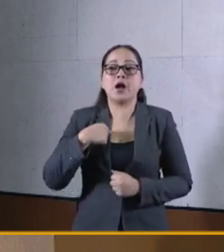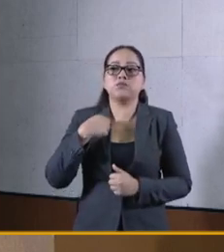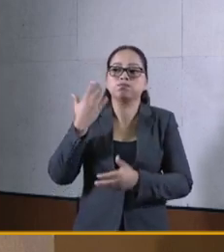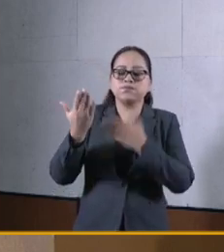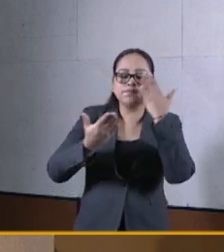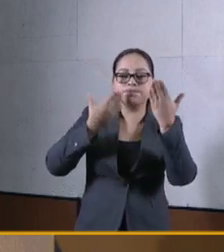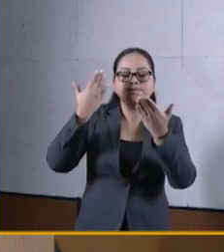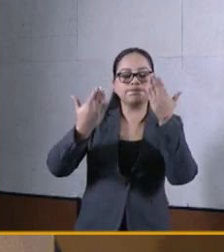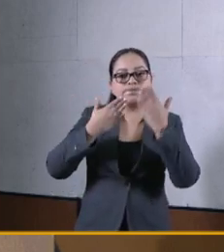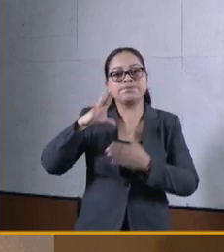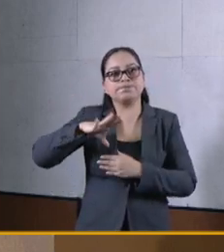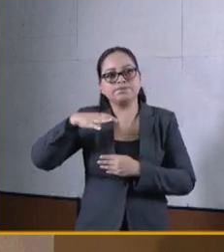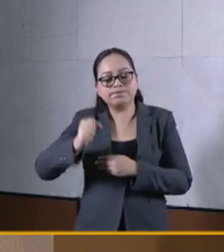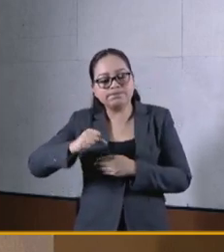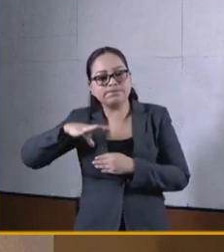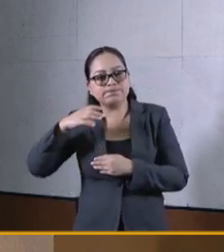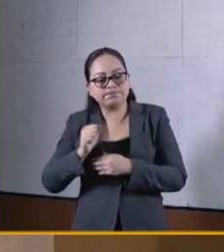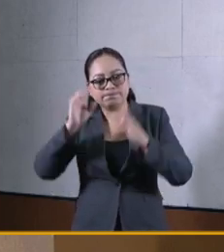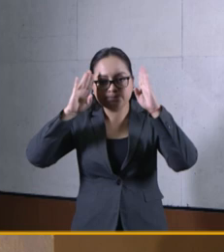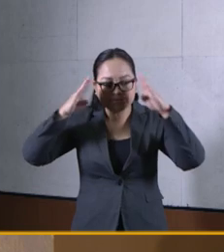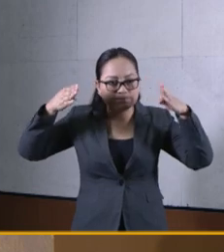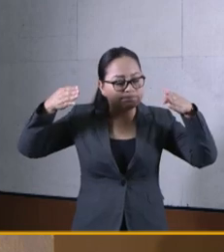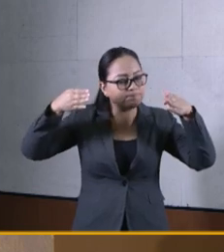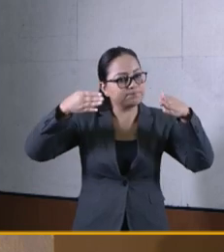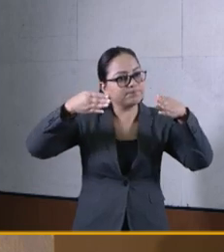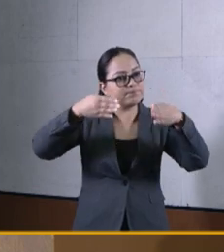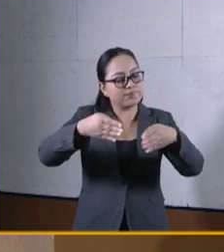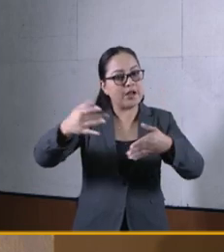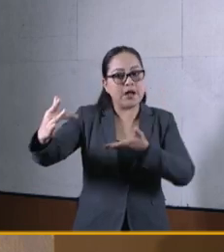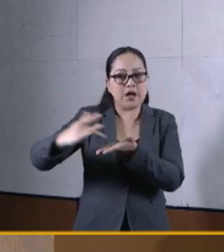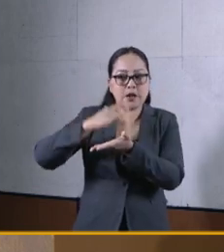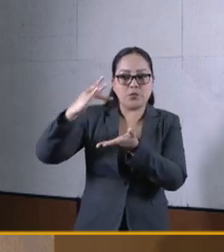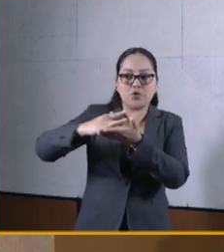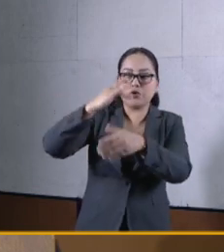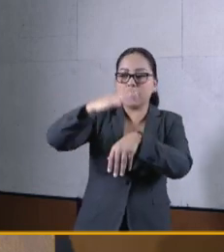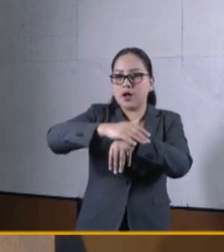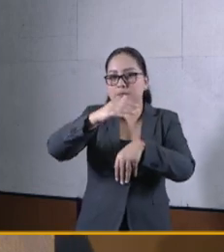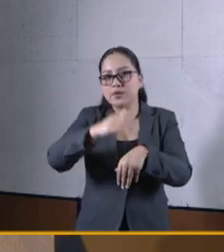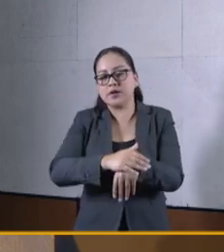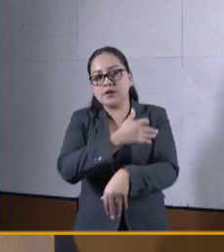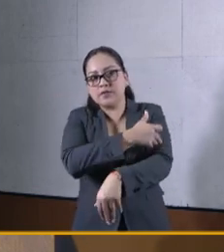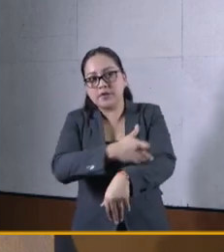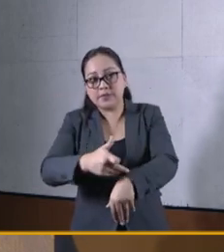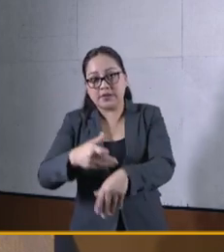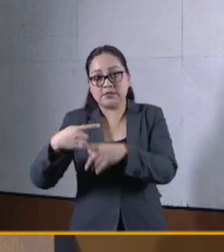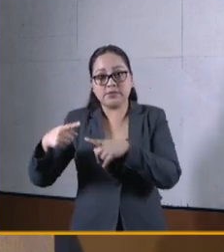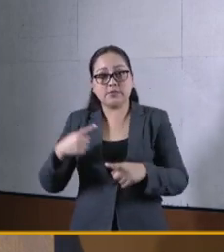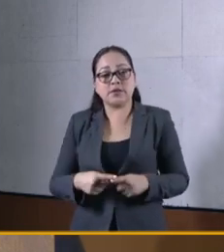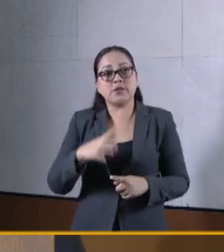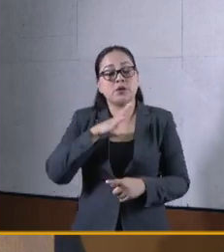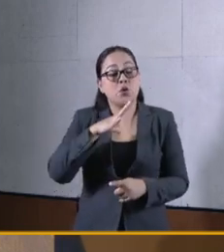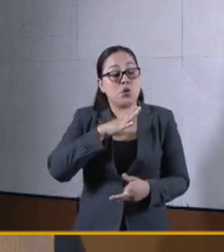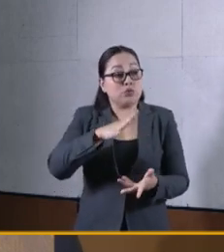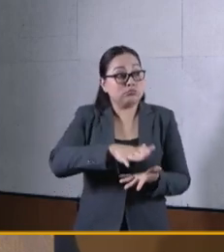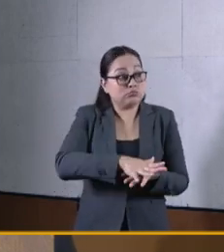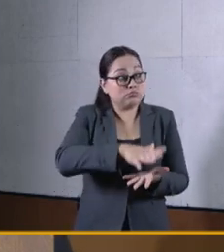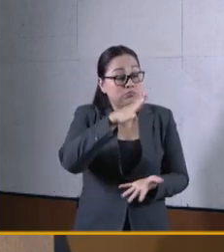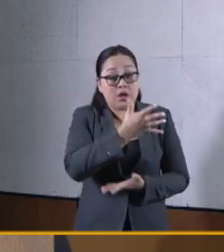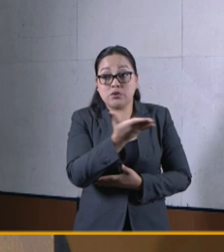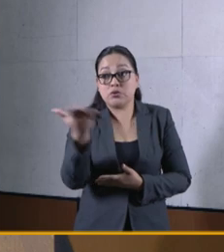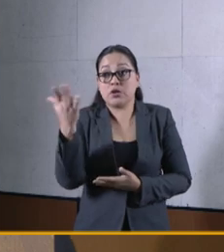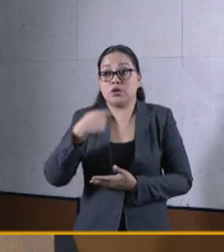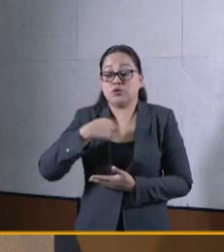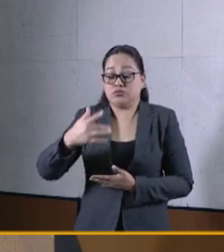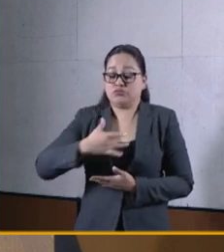estudio empeño dedicación y apoyo de amigos y familiares hoy como la mayoría de ustedes puedo